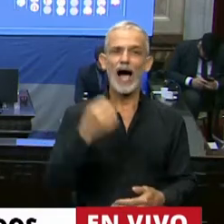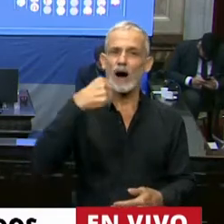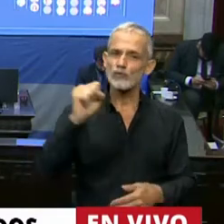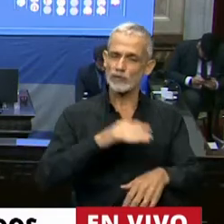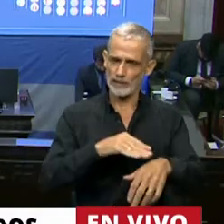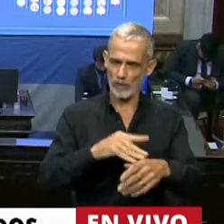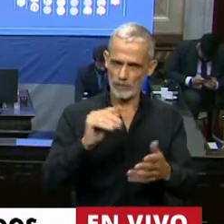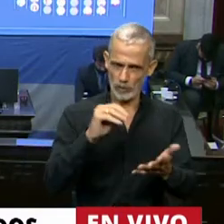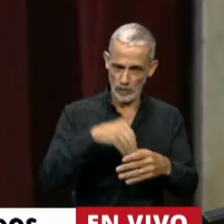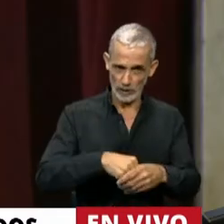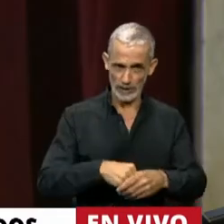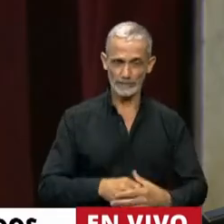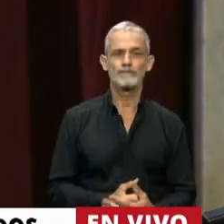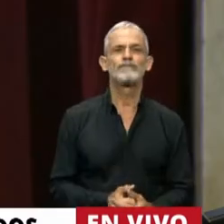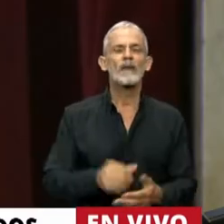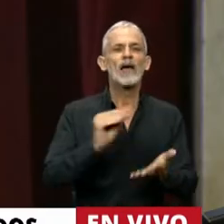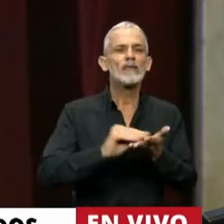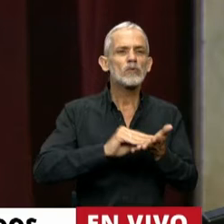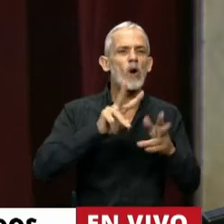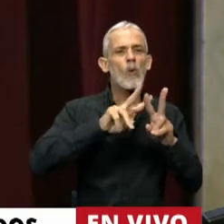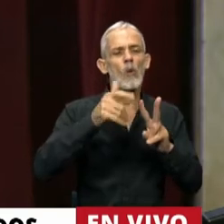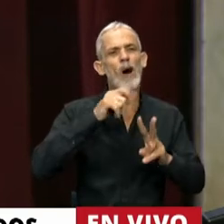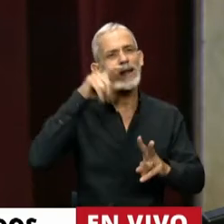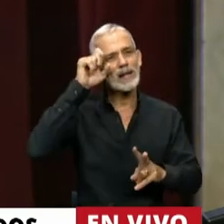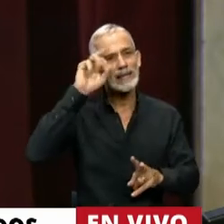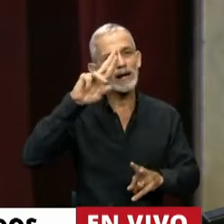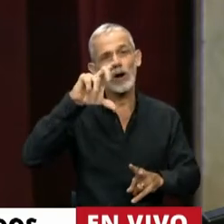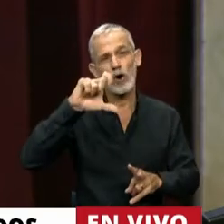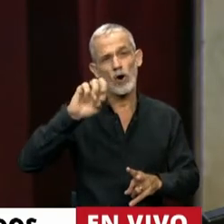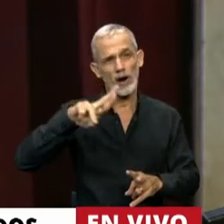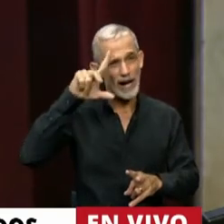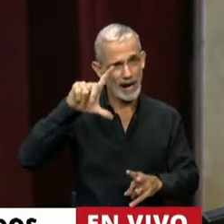Ausente a la hora de votar. Diputado Walter Correa.